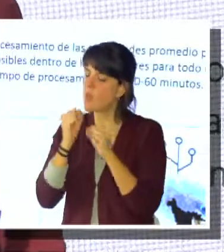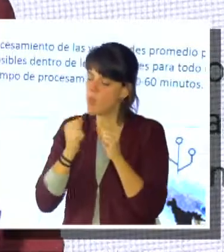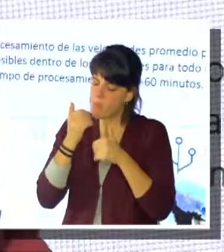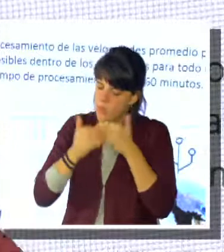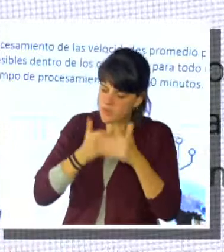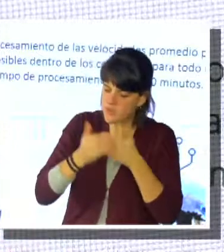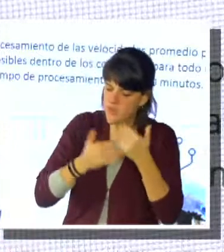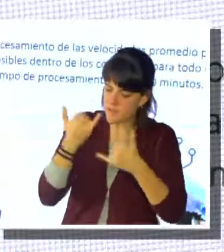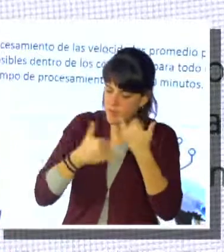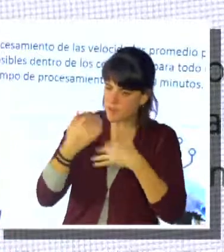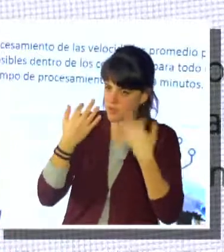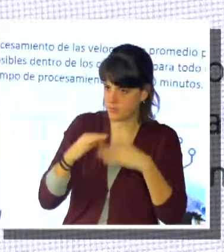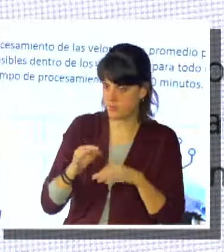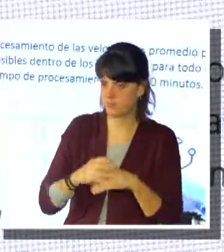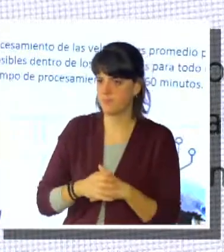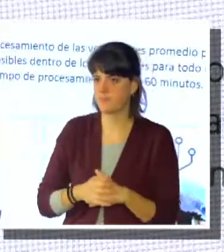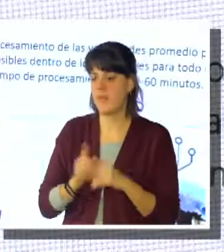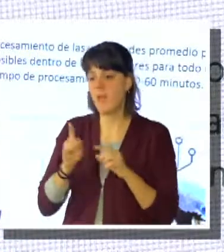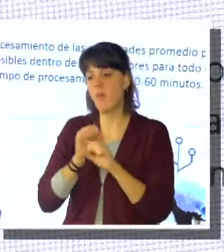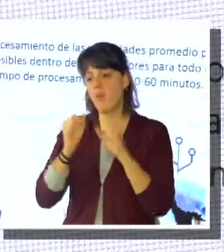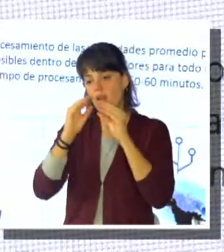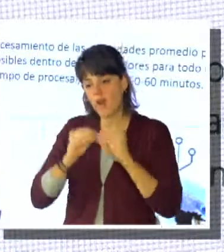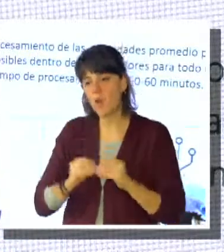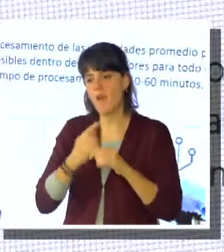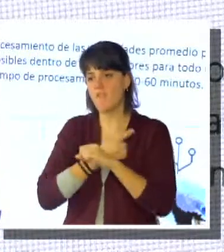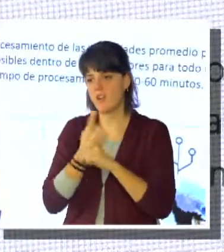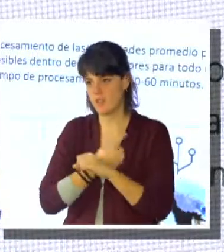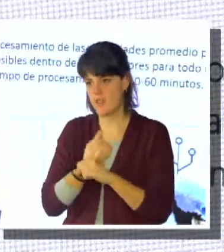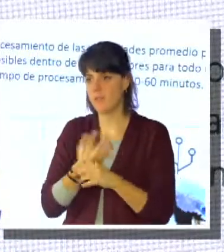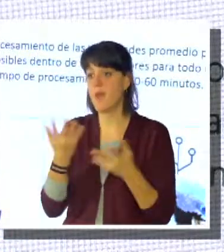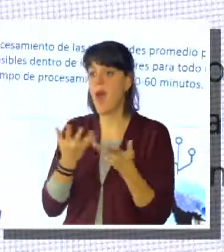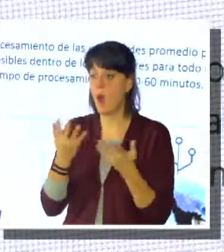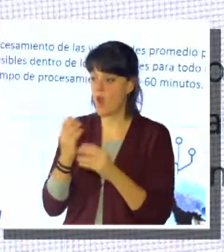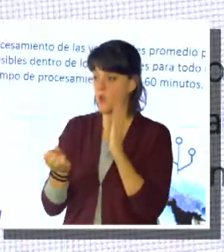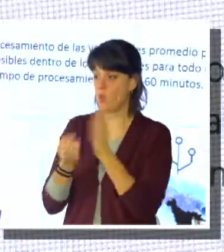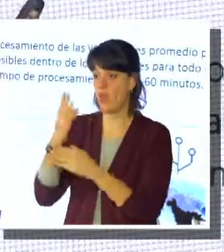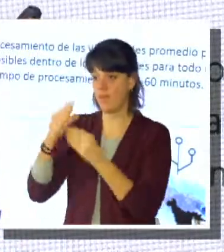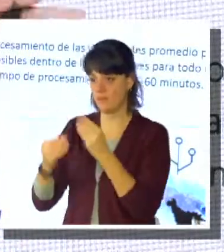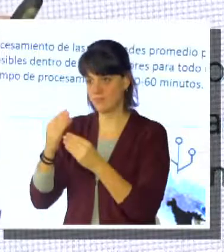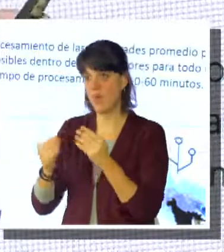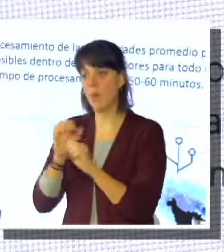las paradas y el modelo de ocupación diario de cada una. Y el siguiente paso fue,